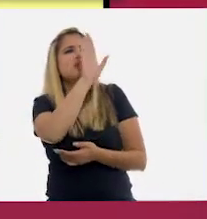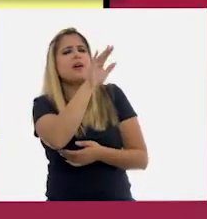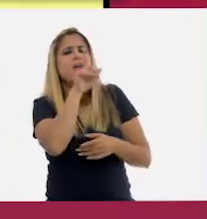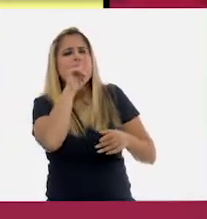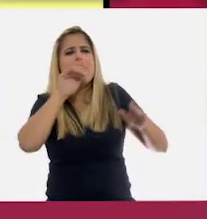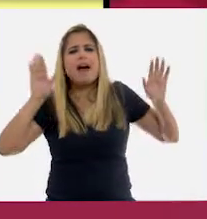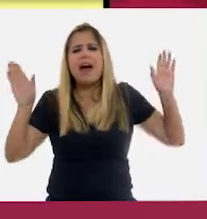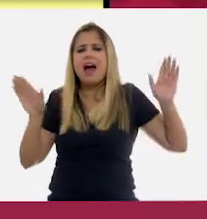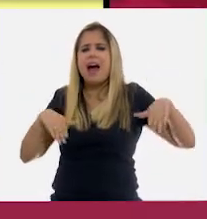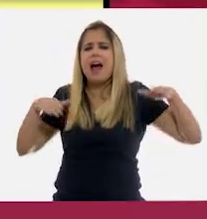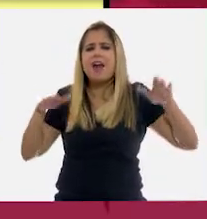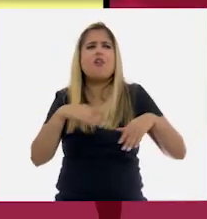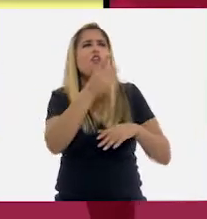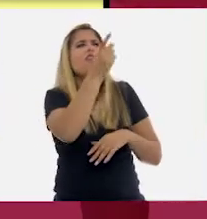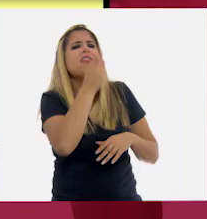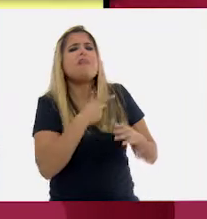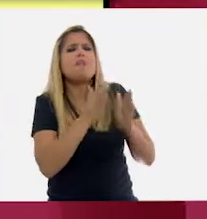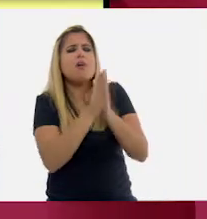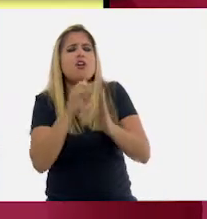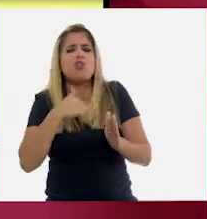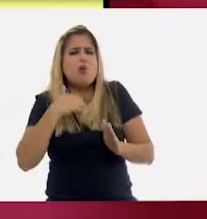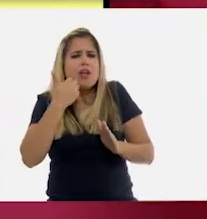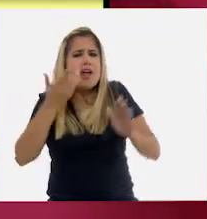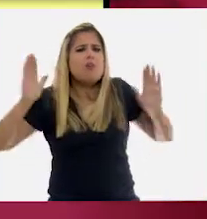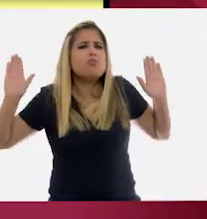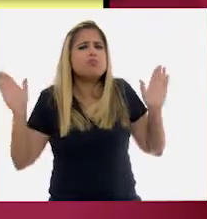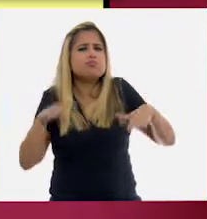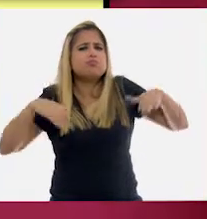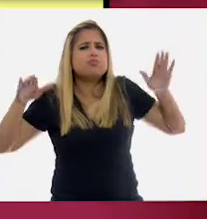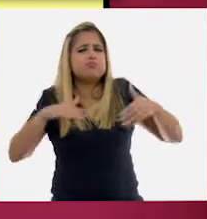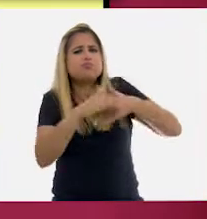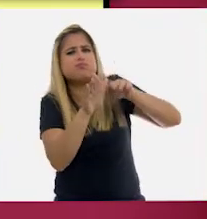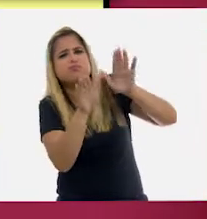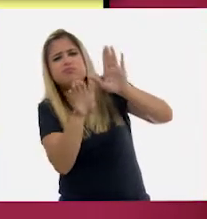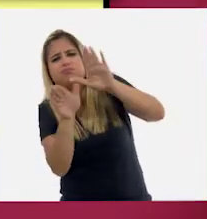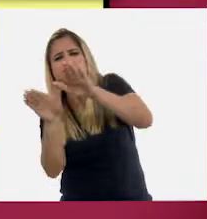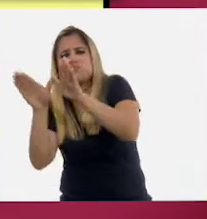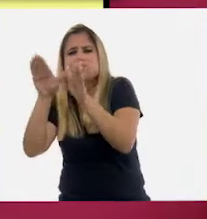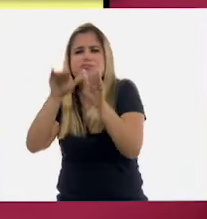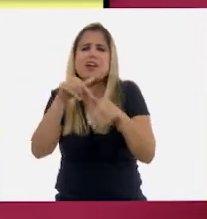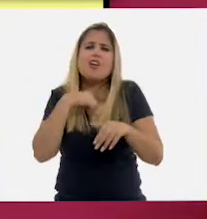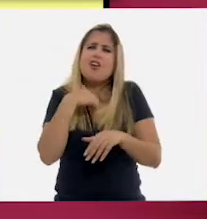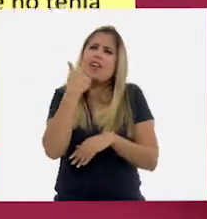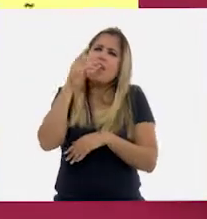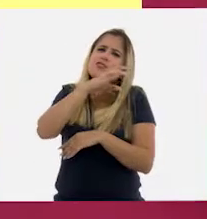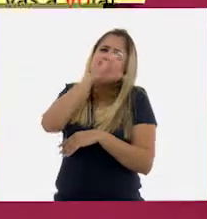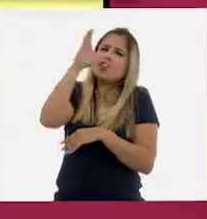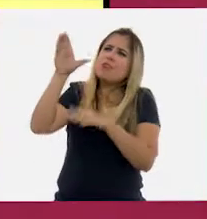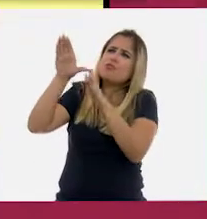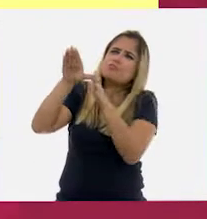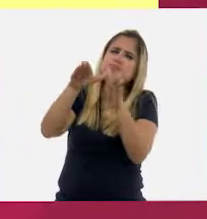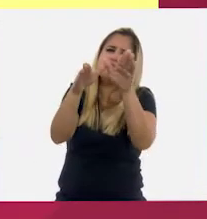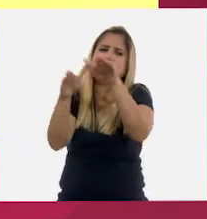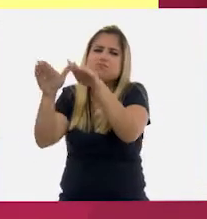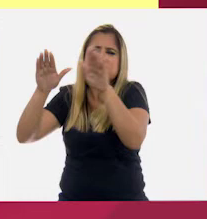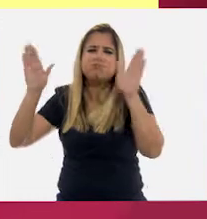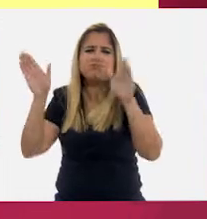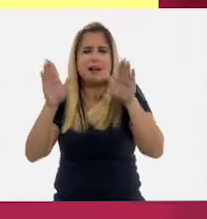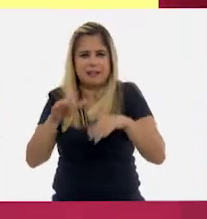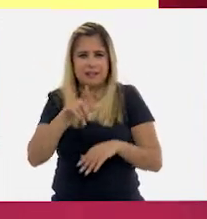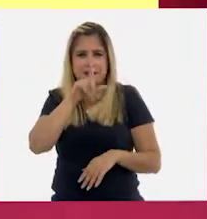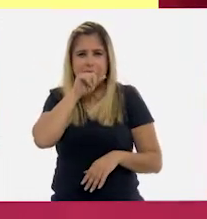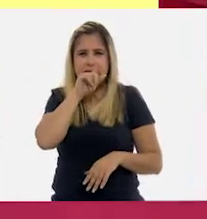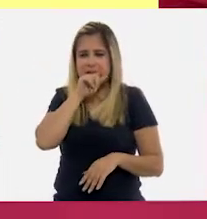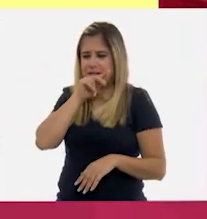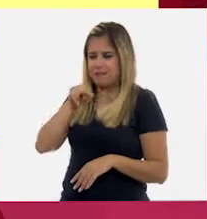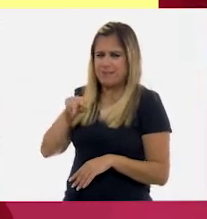volar, dime cómo hacerle. Quisiera andar muy hermosa allá arriba. El pájaro le